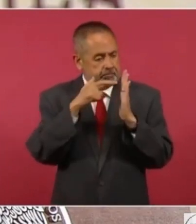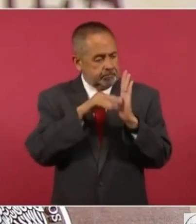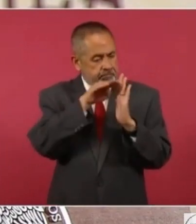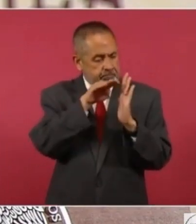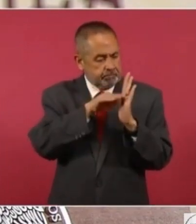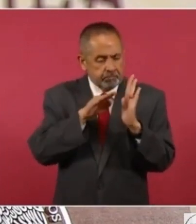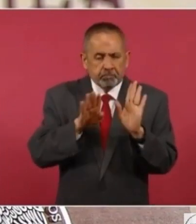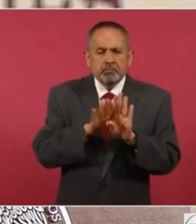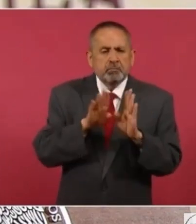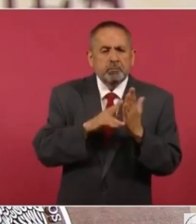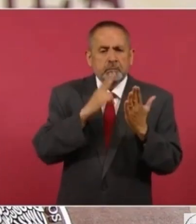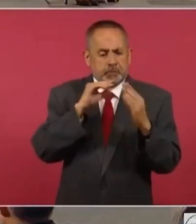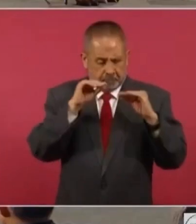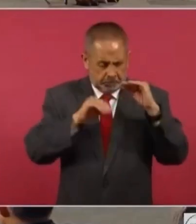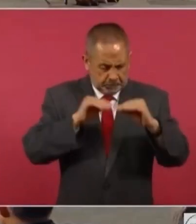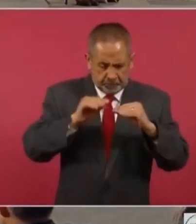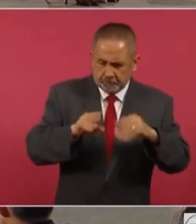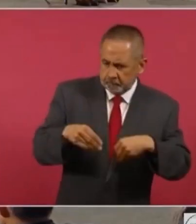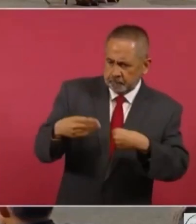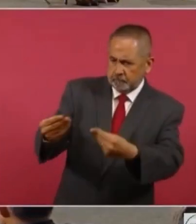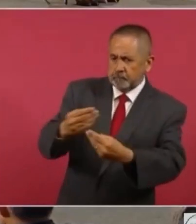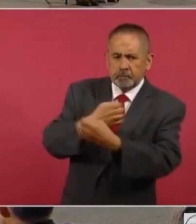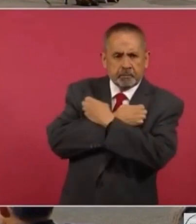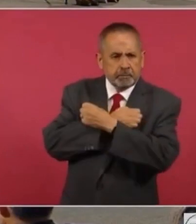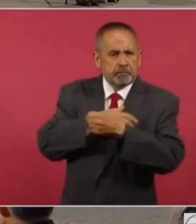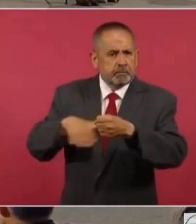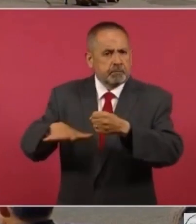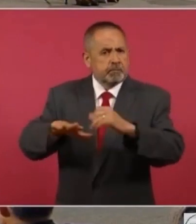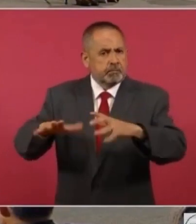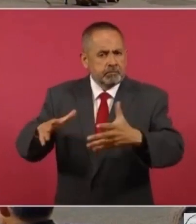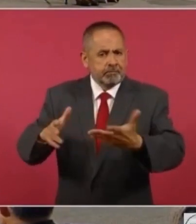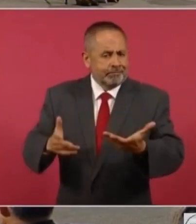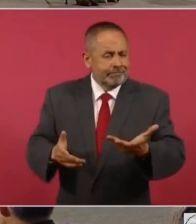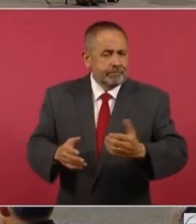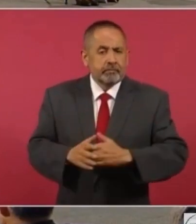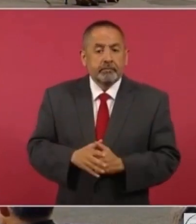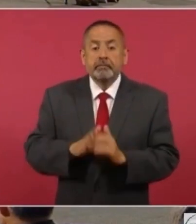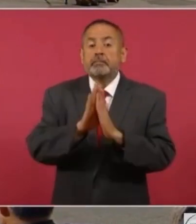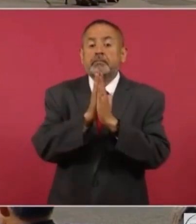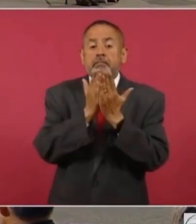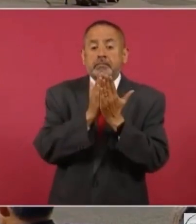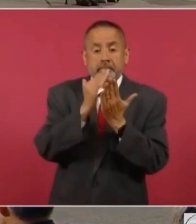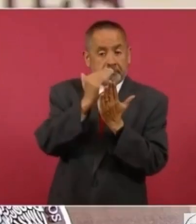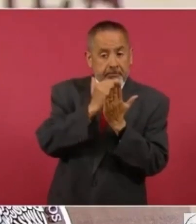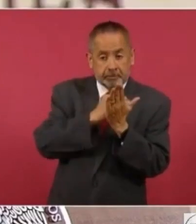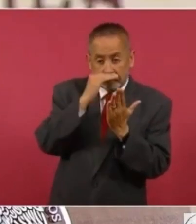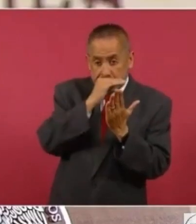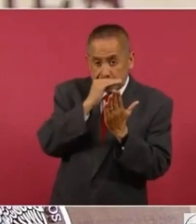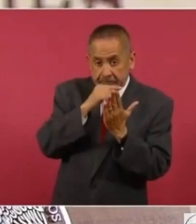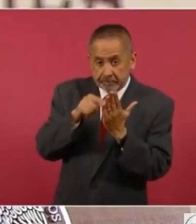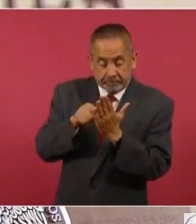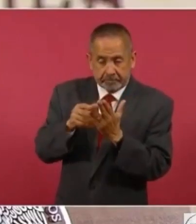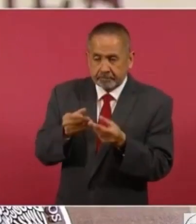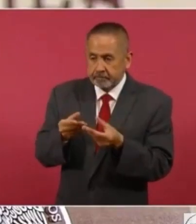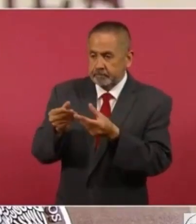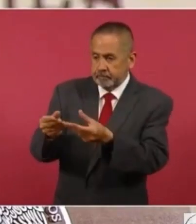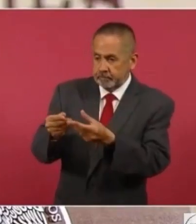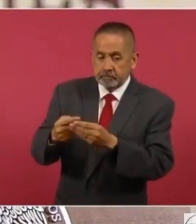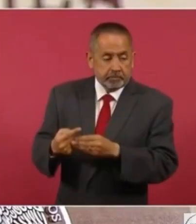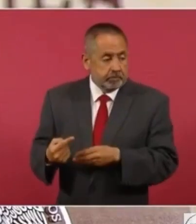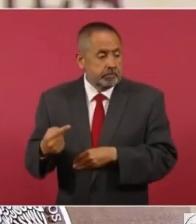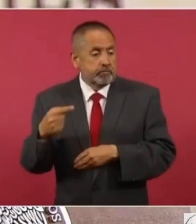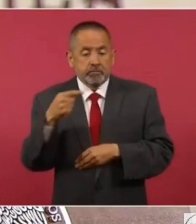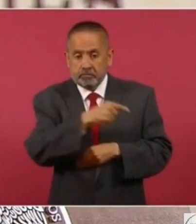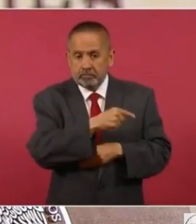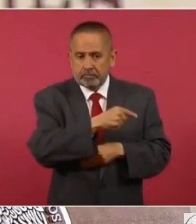educativo para la educación básica. Los libros de texto no son que no son elaborados por la Secretaría